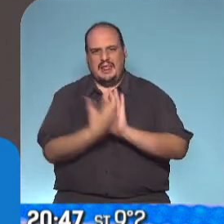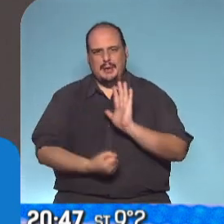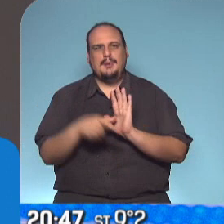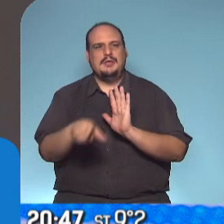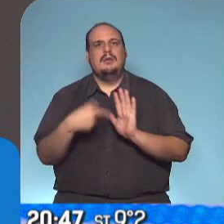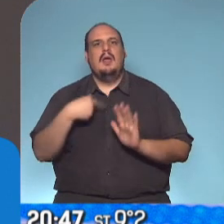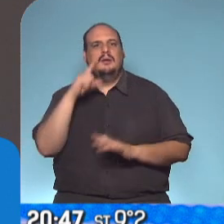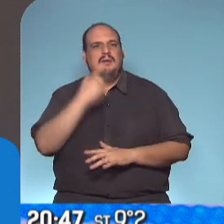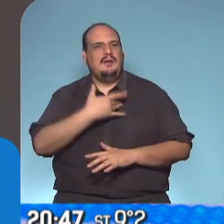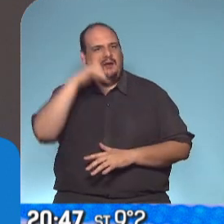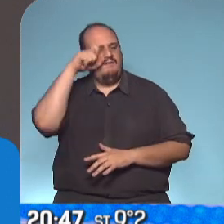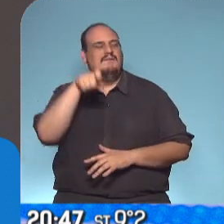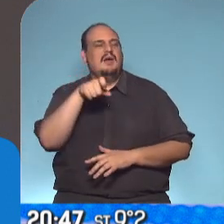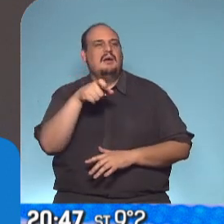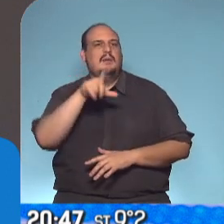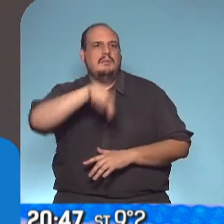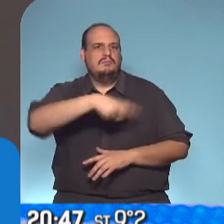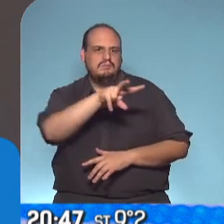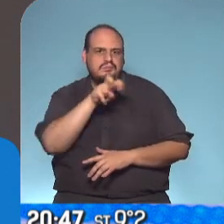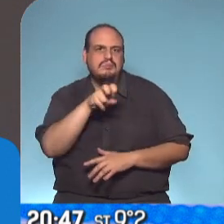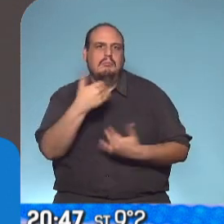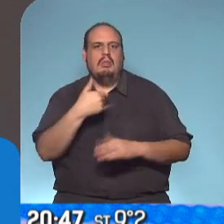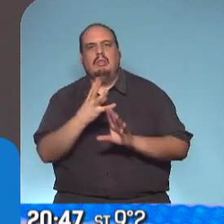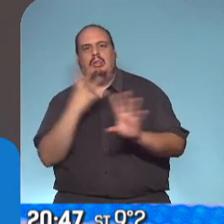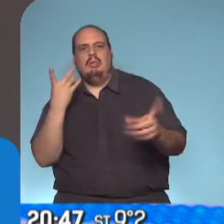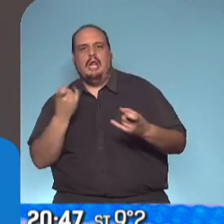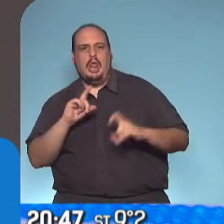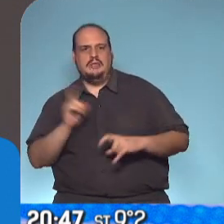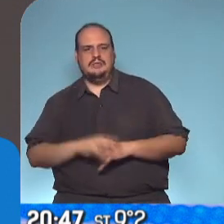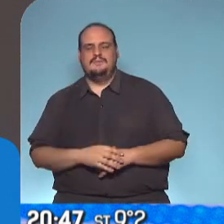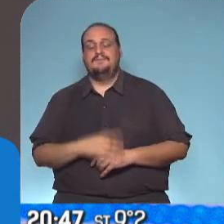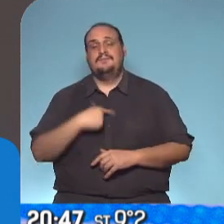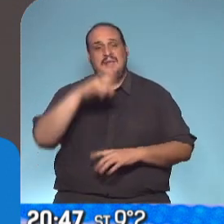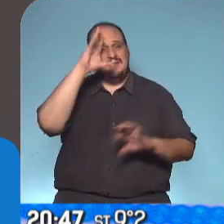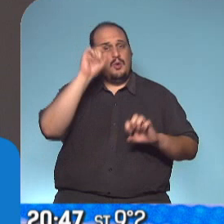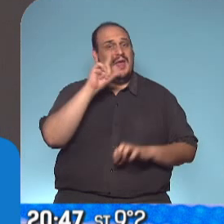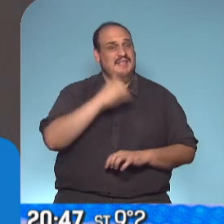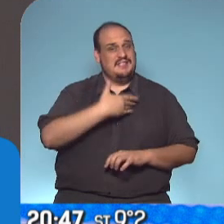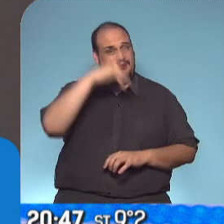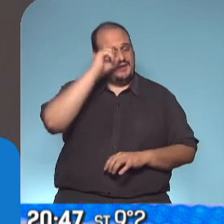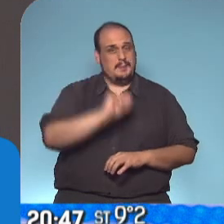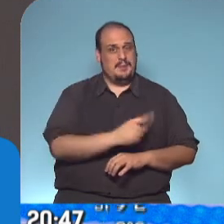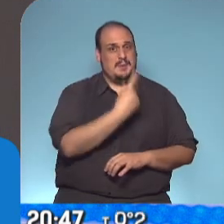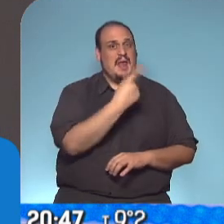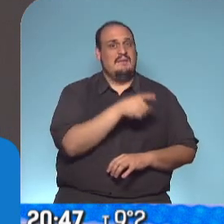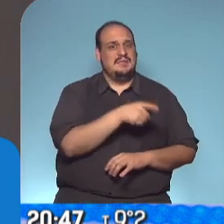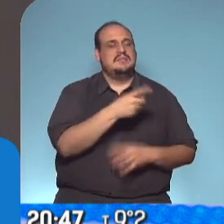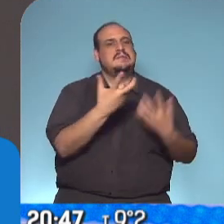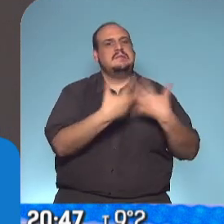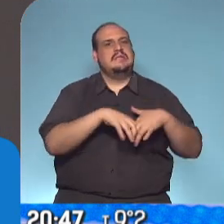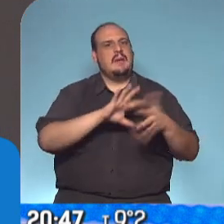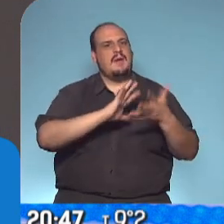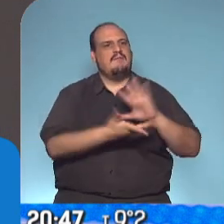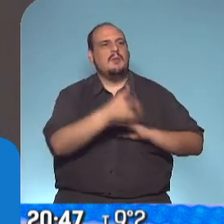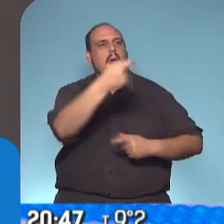cobrar el ingreso familiar sin hacer colas. Ustedes recordarán que en el primer ingreso familiar había como distintos sistemas, distintas